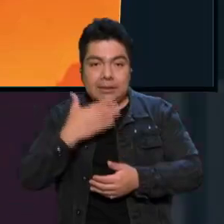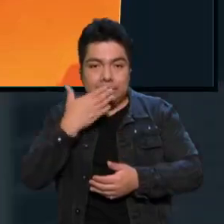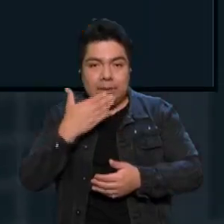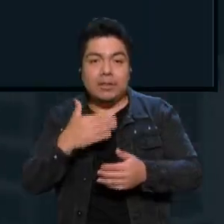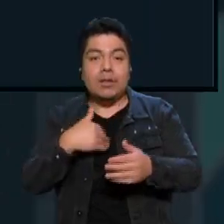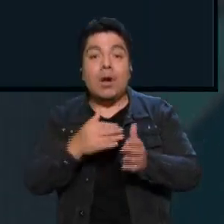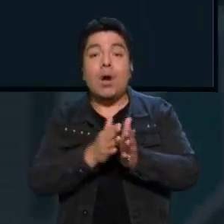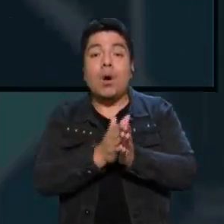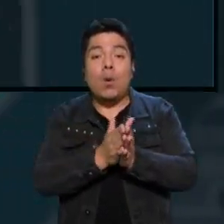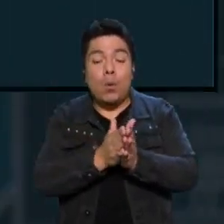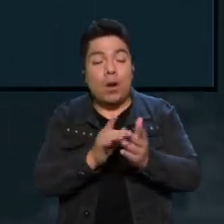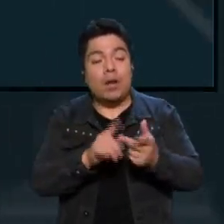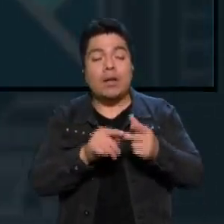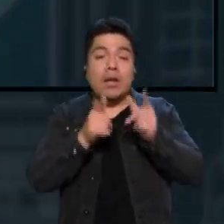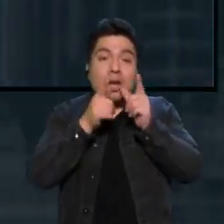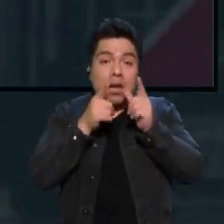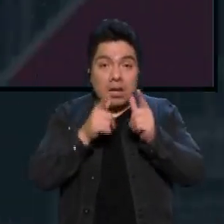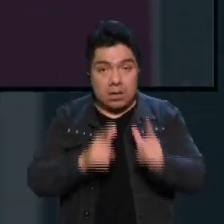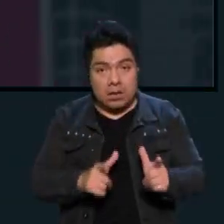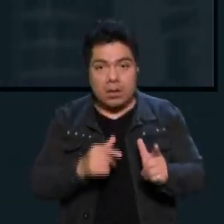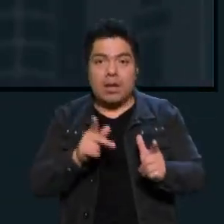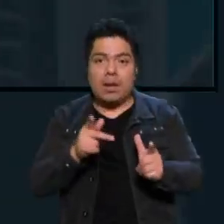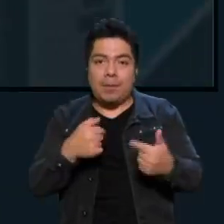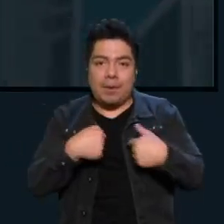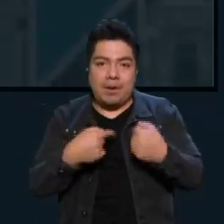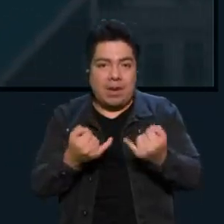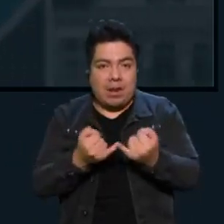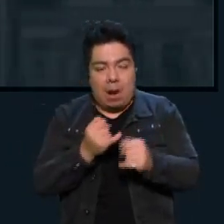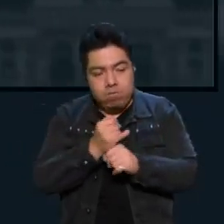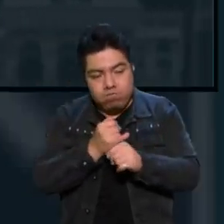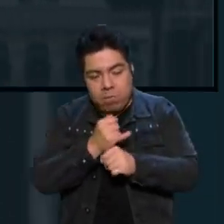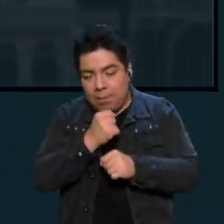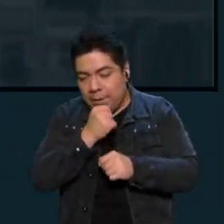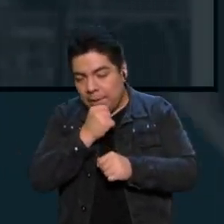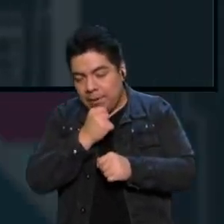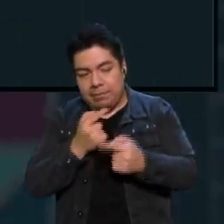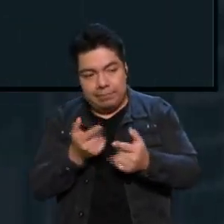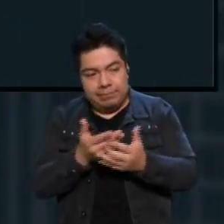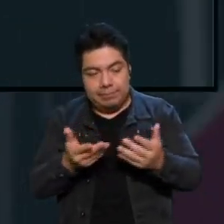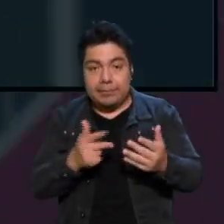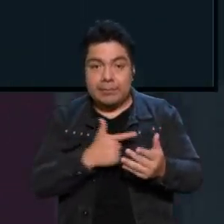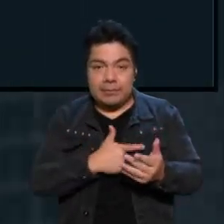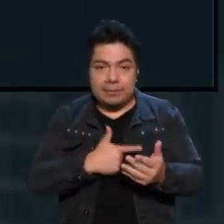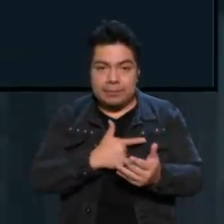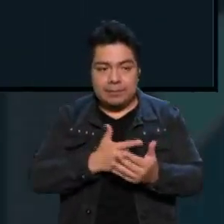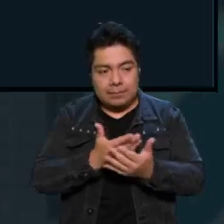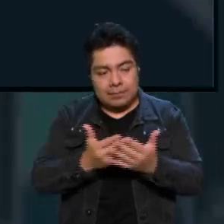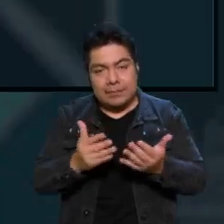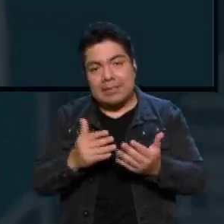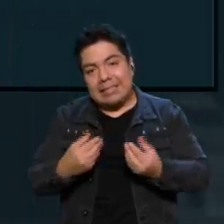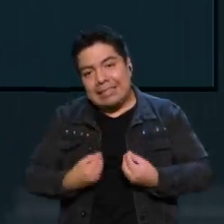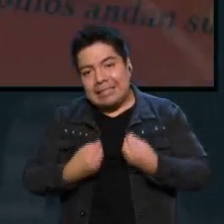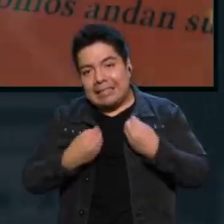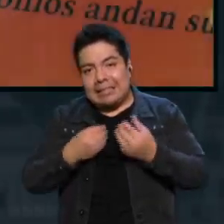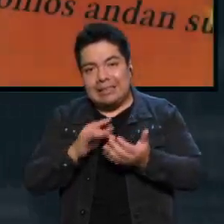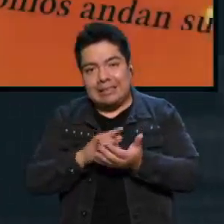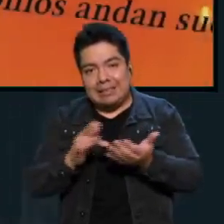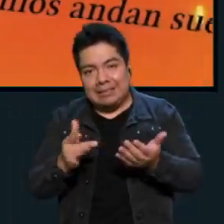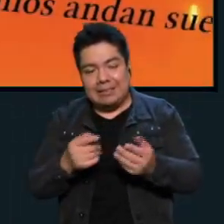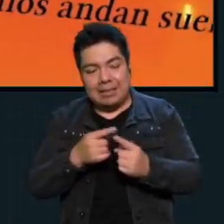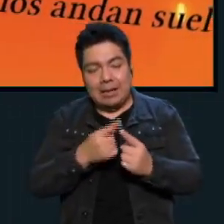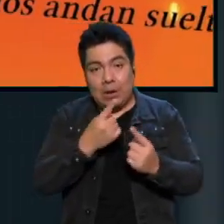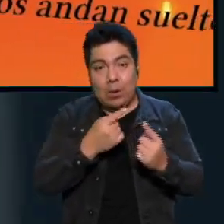hago libros, hago literatura, pero soy periodista. Entonces me siento muy contento y muy agradecido de la vida de que estén